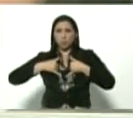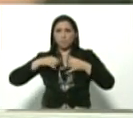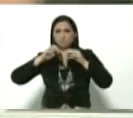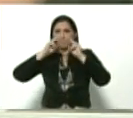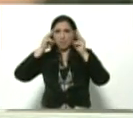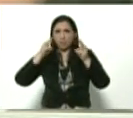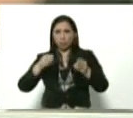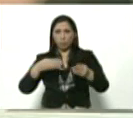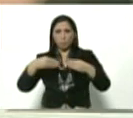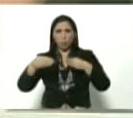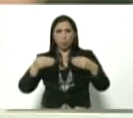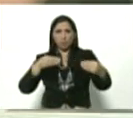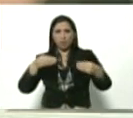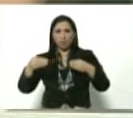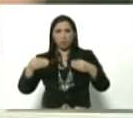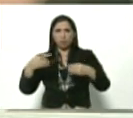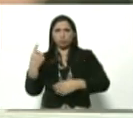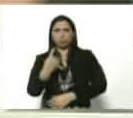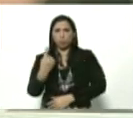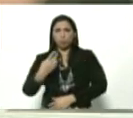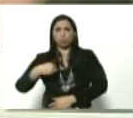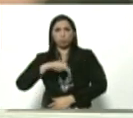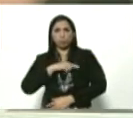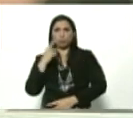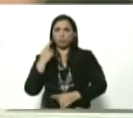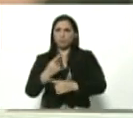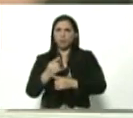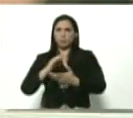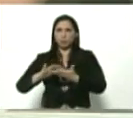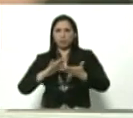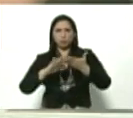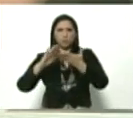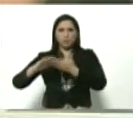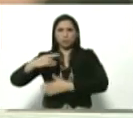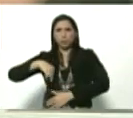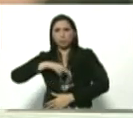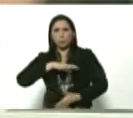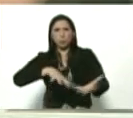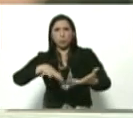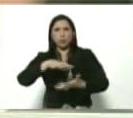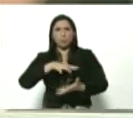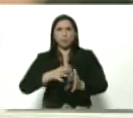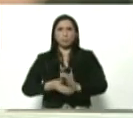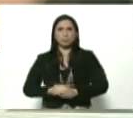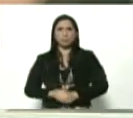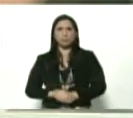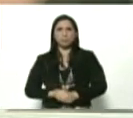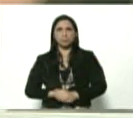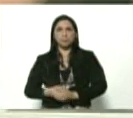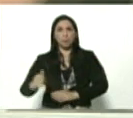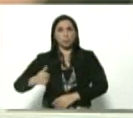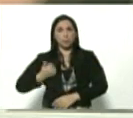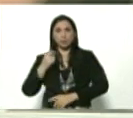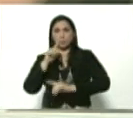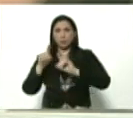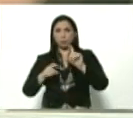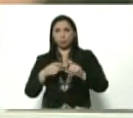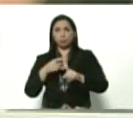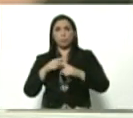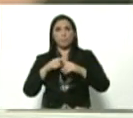métodos y modelos, solo nosotros debemos resolver nuestros problemas. Yo aprovecho esta pregunta para